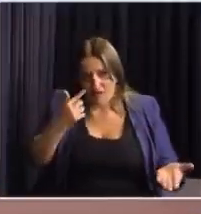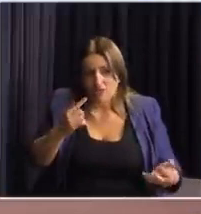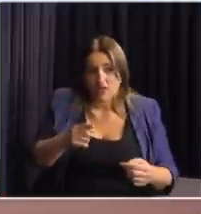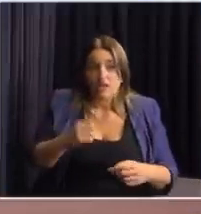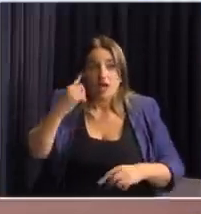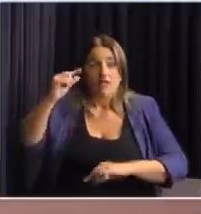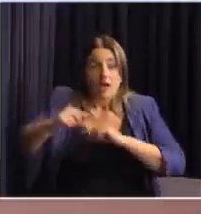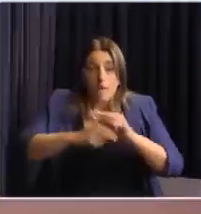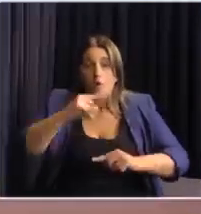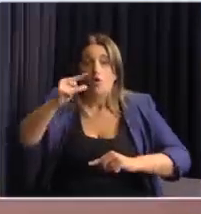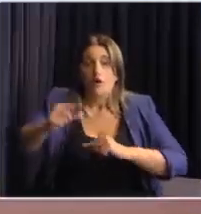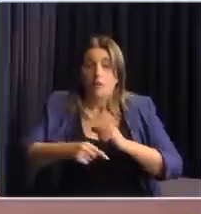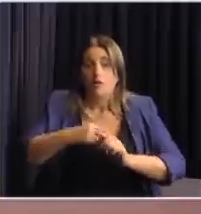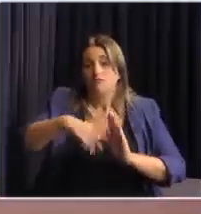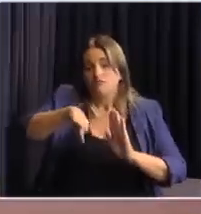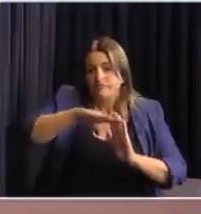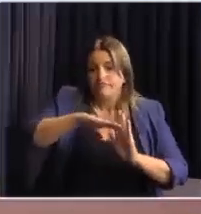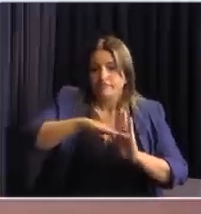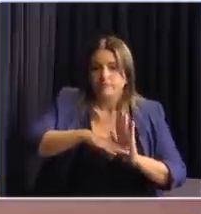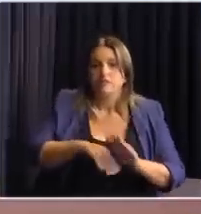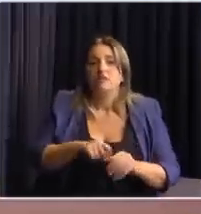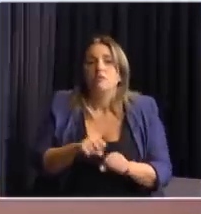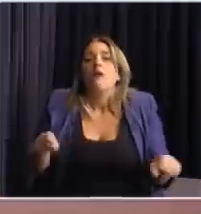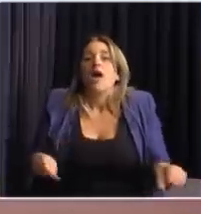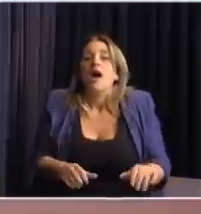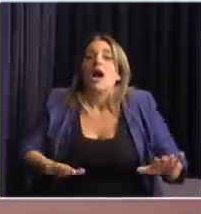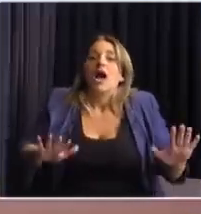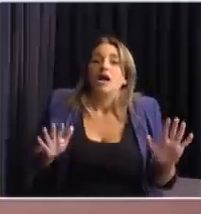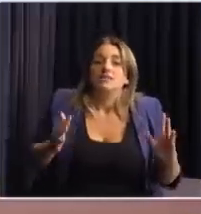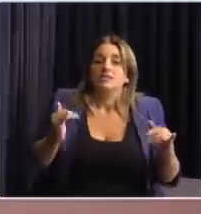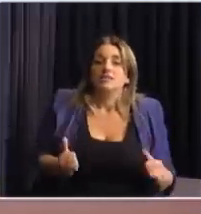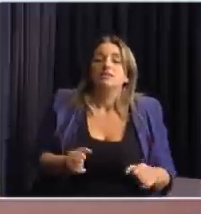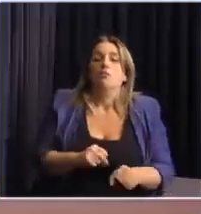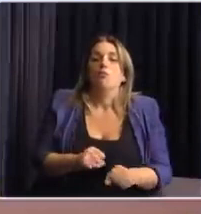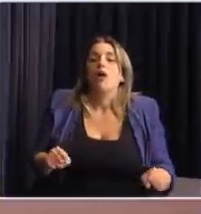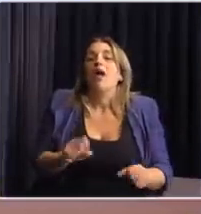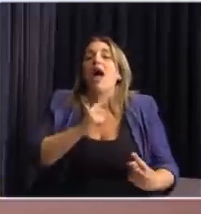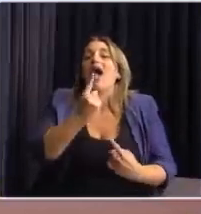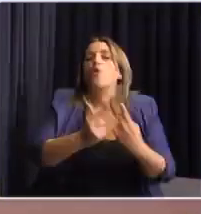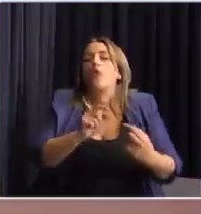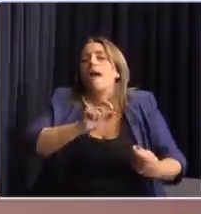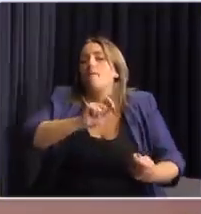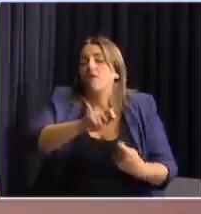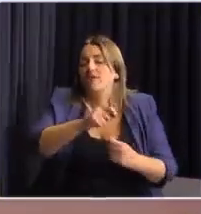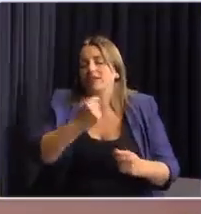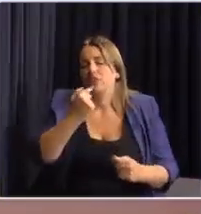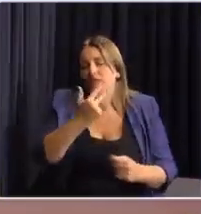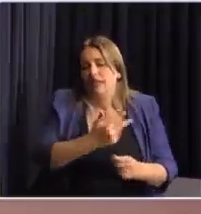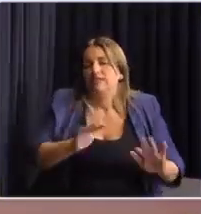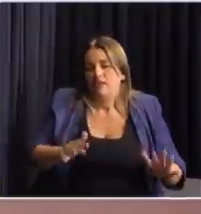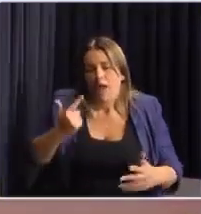claridad acerca de si este calendario va a poder aplicarse tal como lo tenemos pensado, si puede tener modificaciones, vamos a estar comunicando.